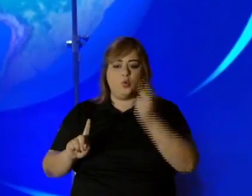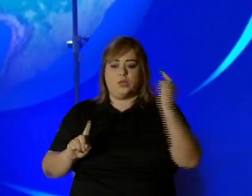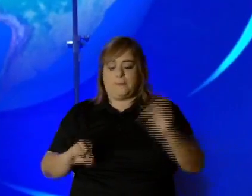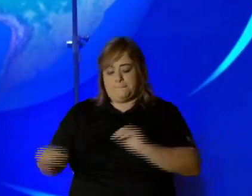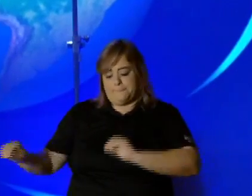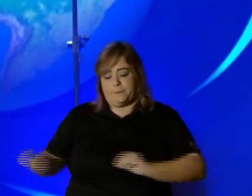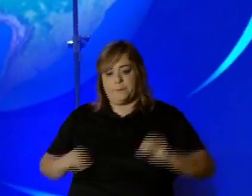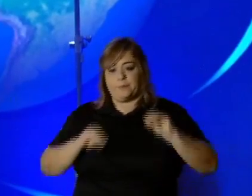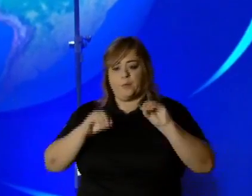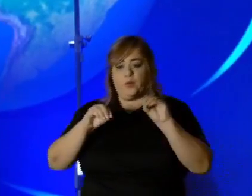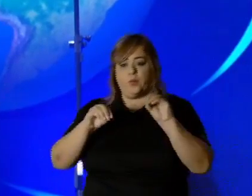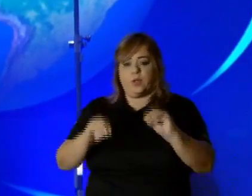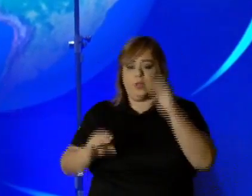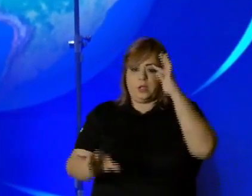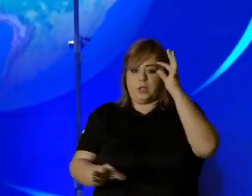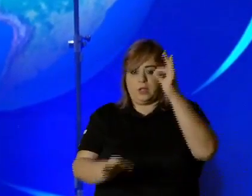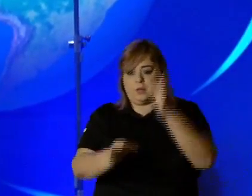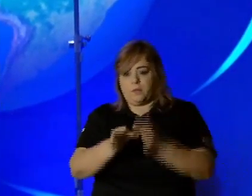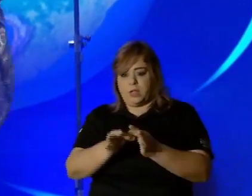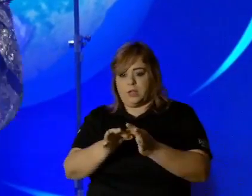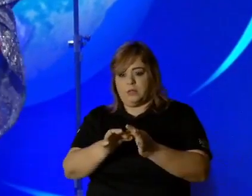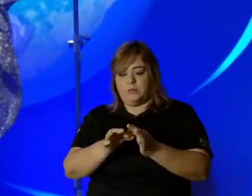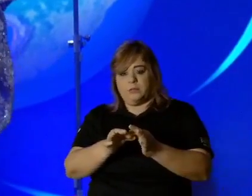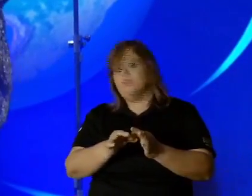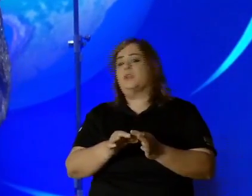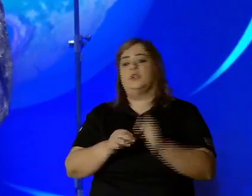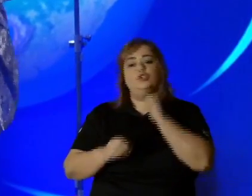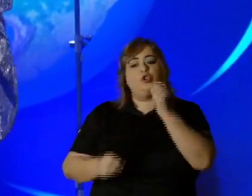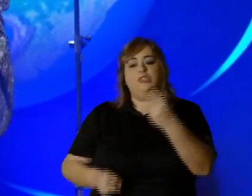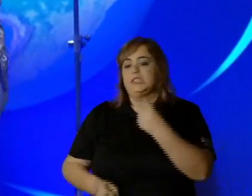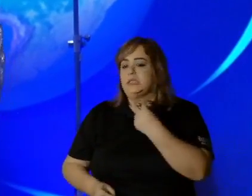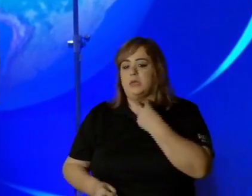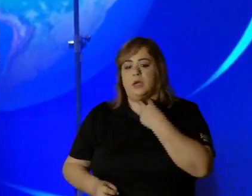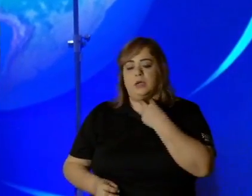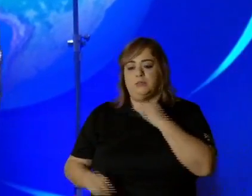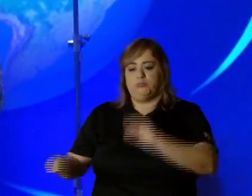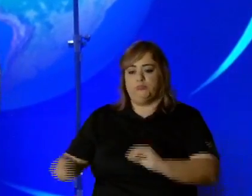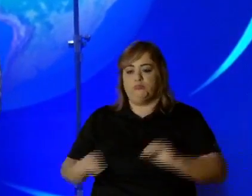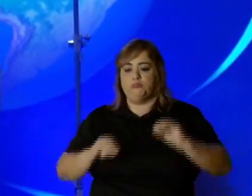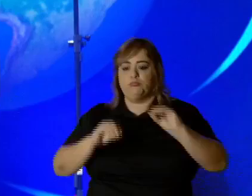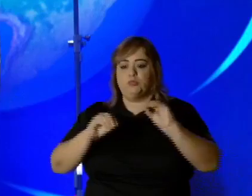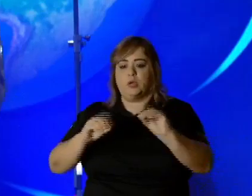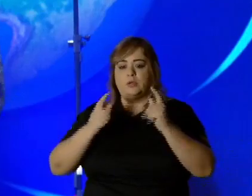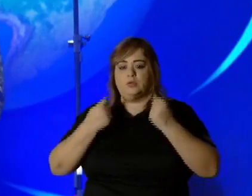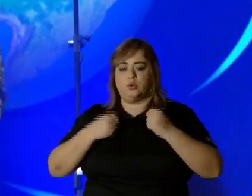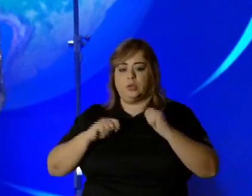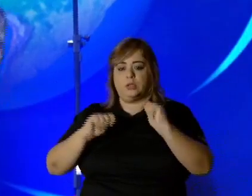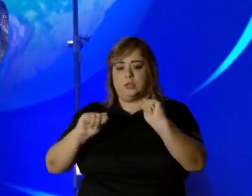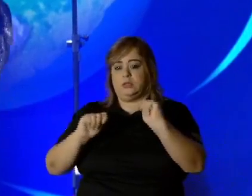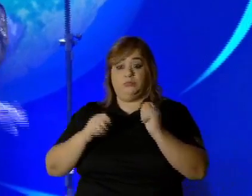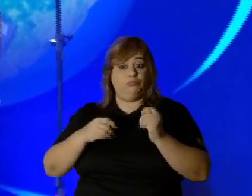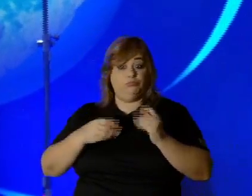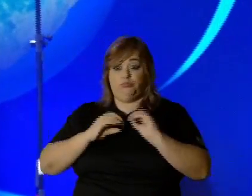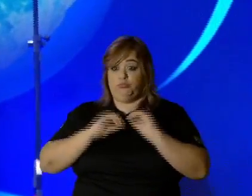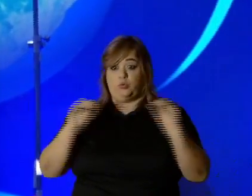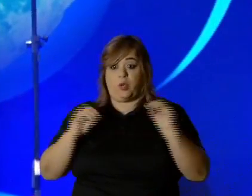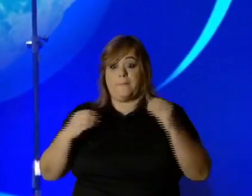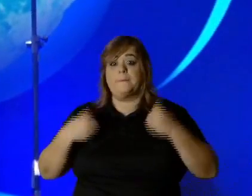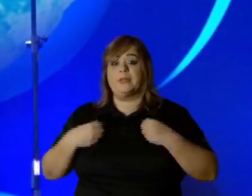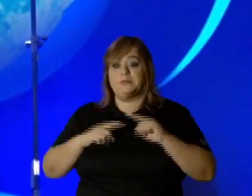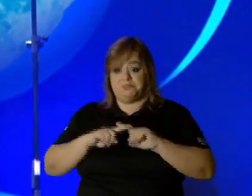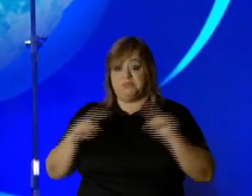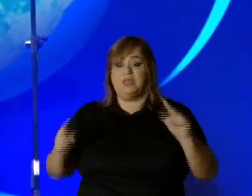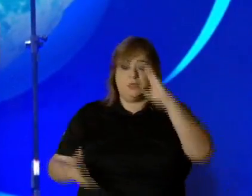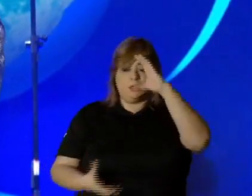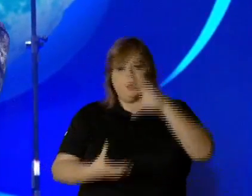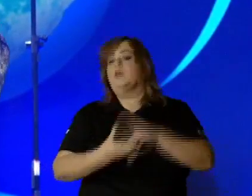fe. La fe tiene movimiento, no es estancada. Se mueve. Y tú dices, no los tengo, pero creo. No los